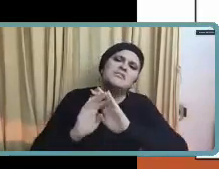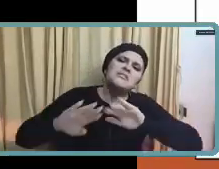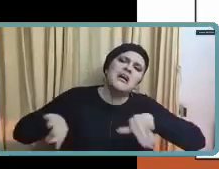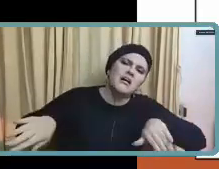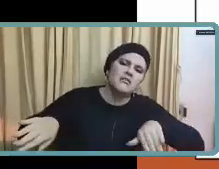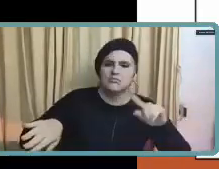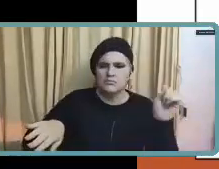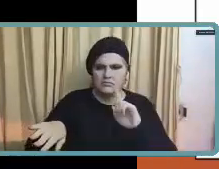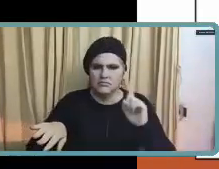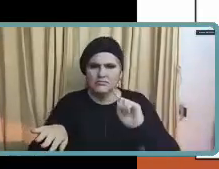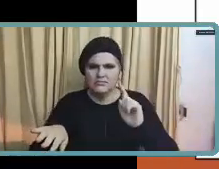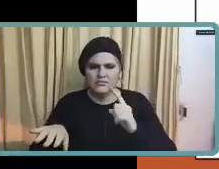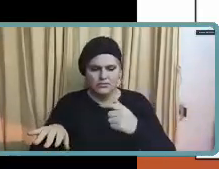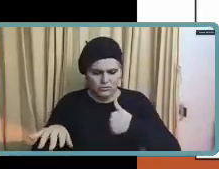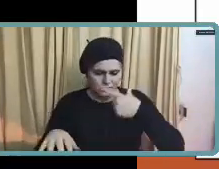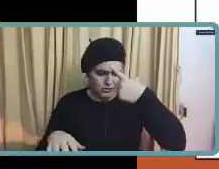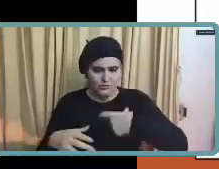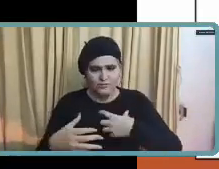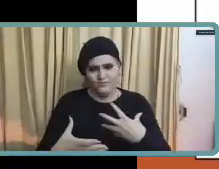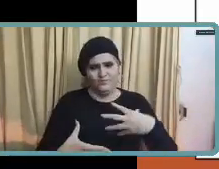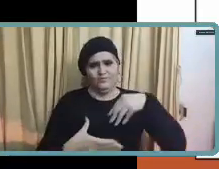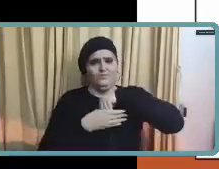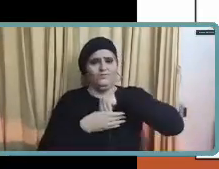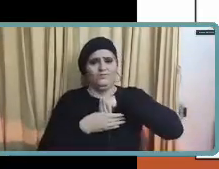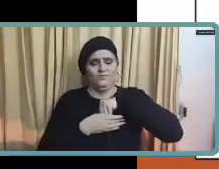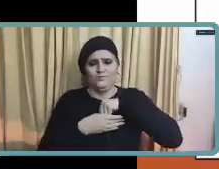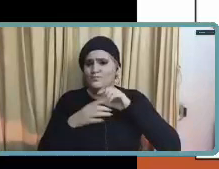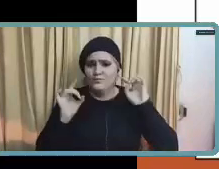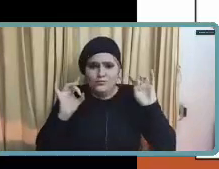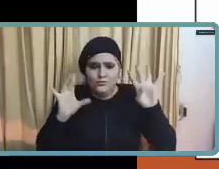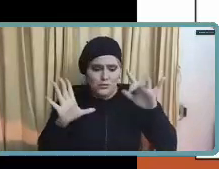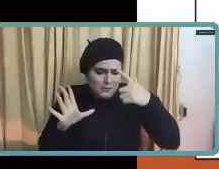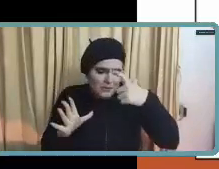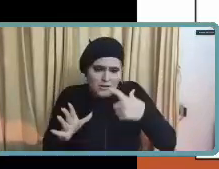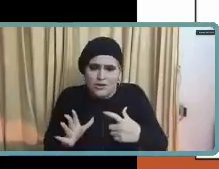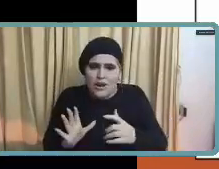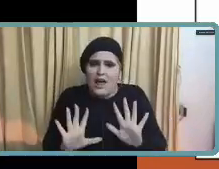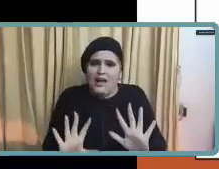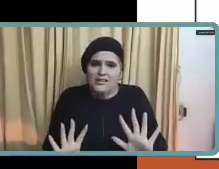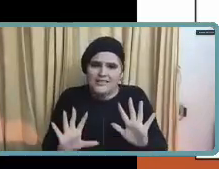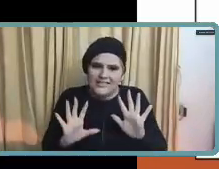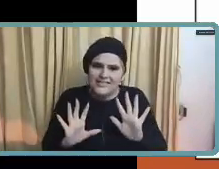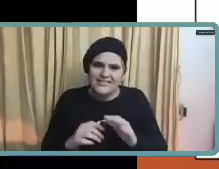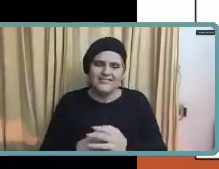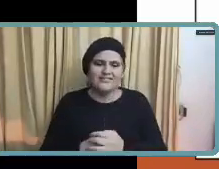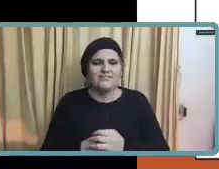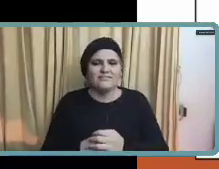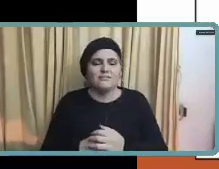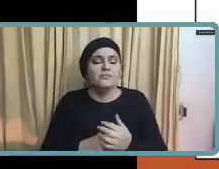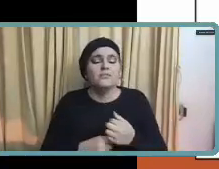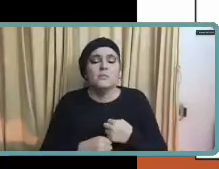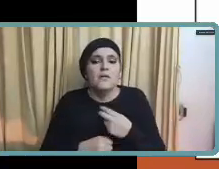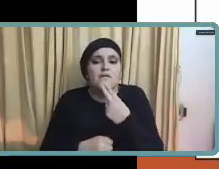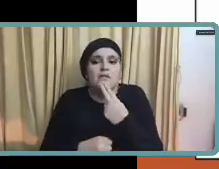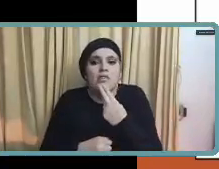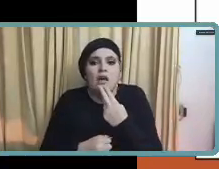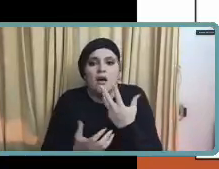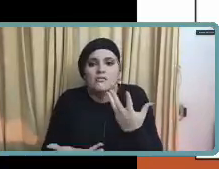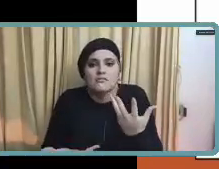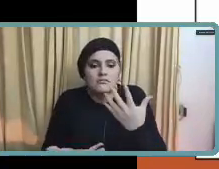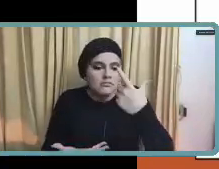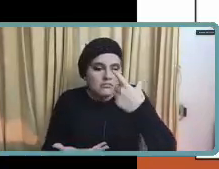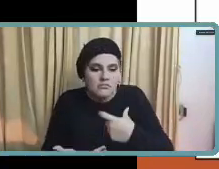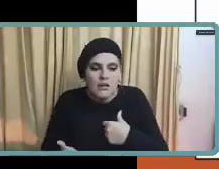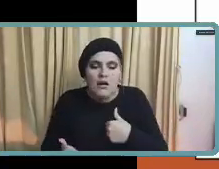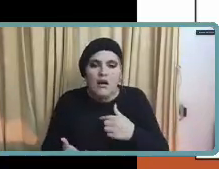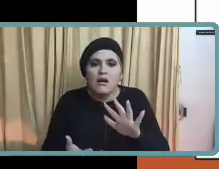autismo. El autismo en Aileen es su esencia, es lo que le da el sentido a su vida. Y esto lo hemos conversado muchas veces